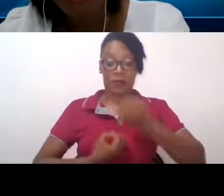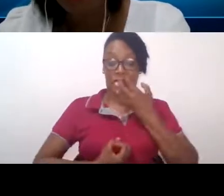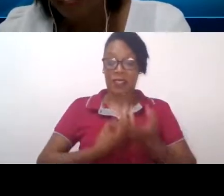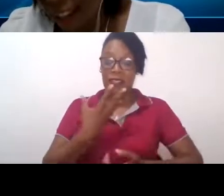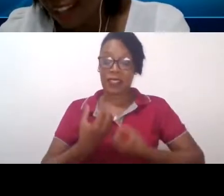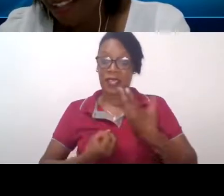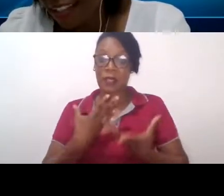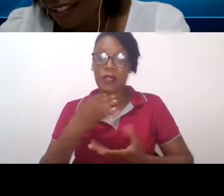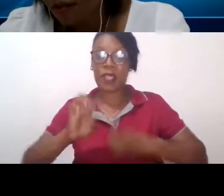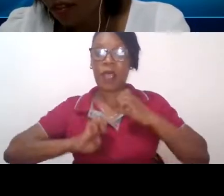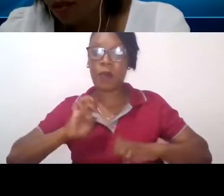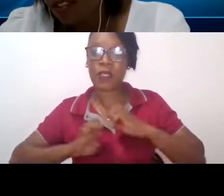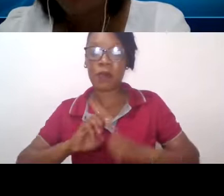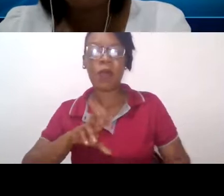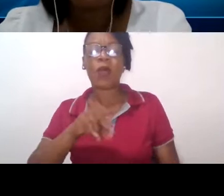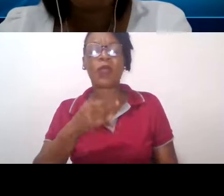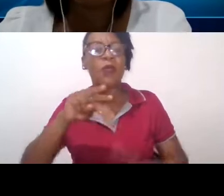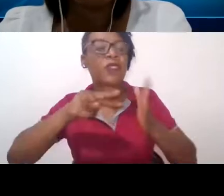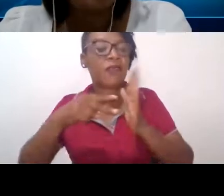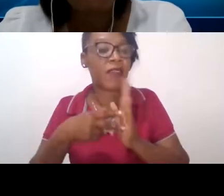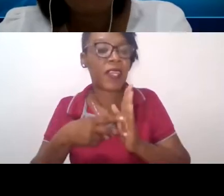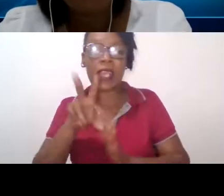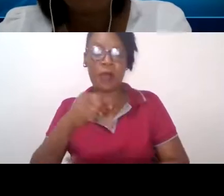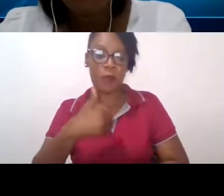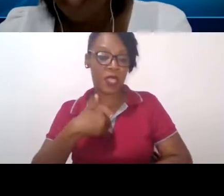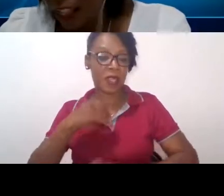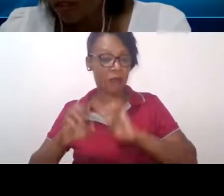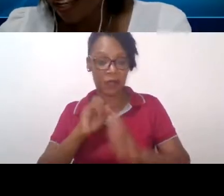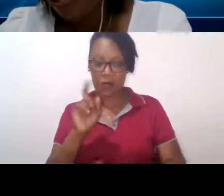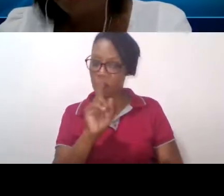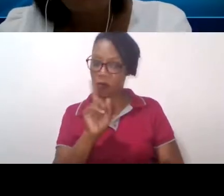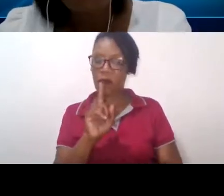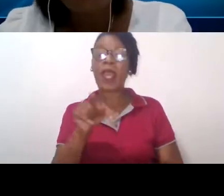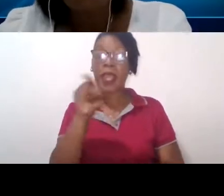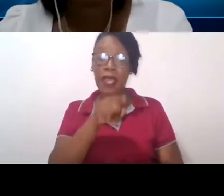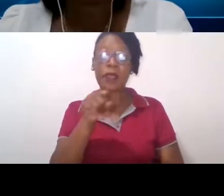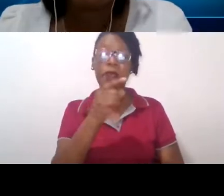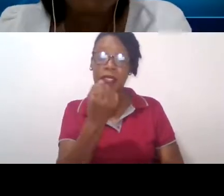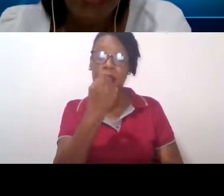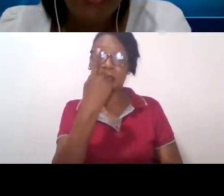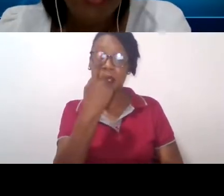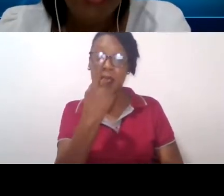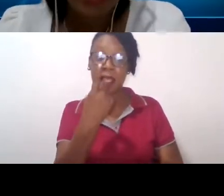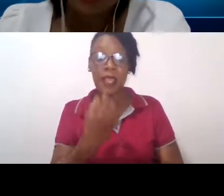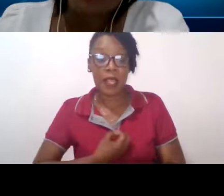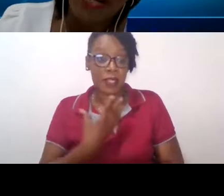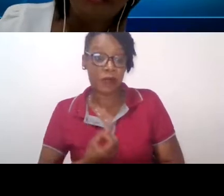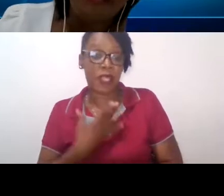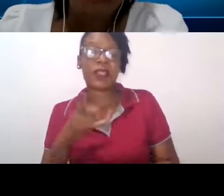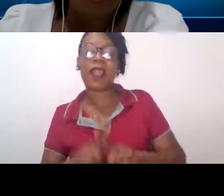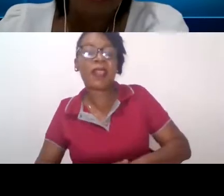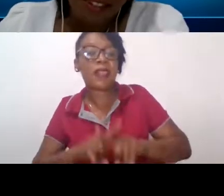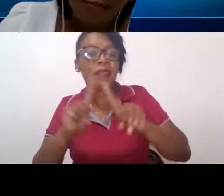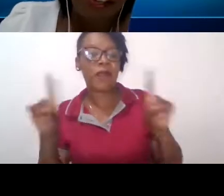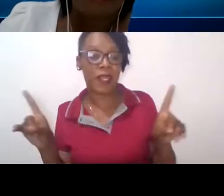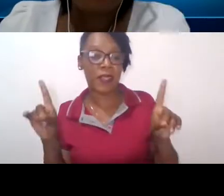ellas o que carezcan de sentimientos. Simple y sencillamente, que ellos las entienden y las expresan de una